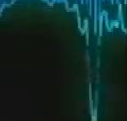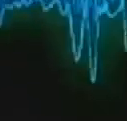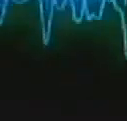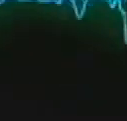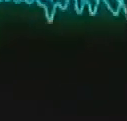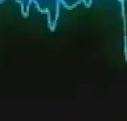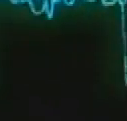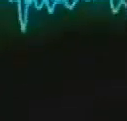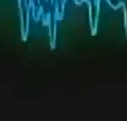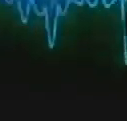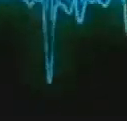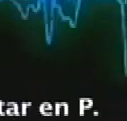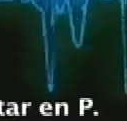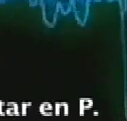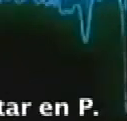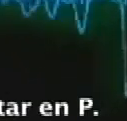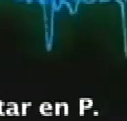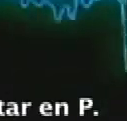P.